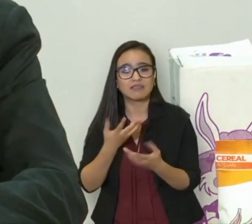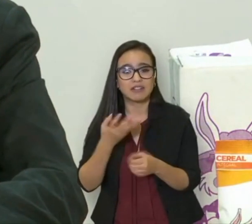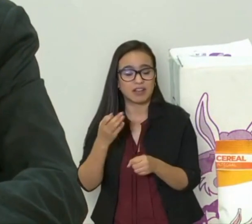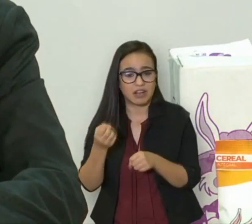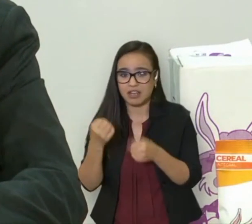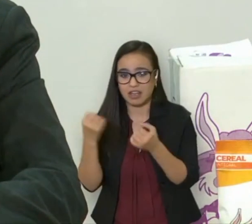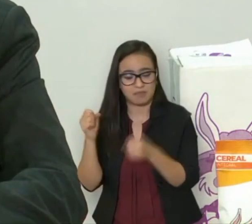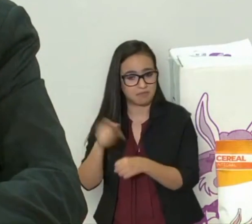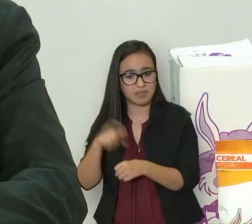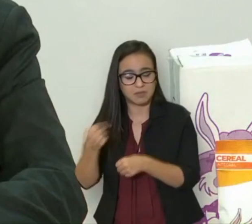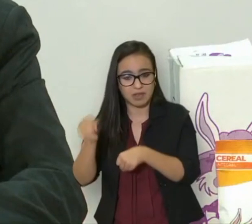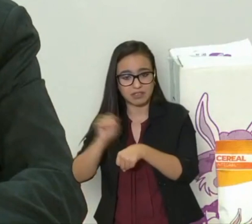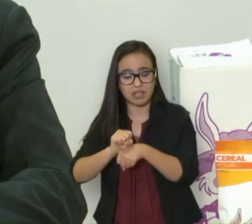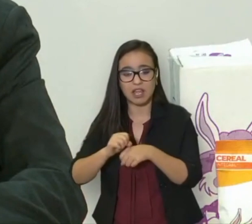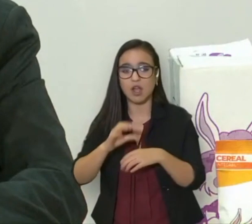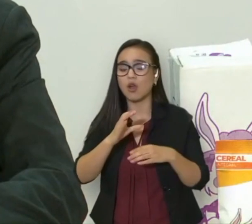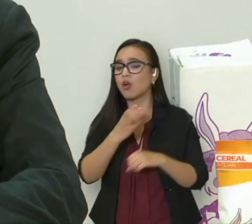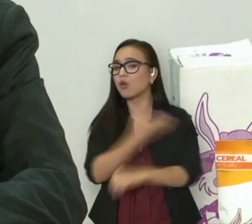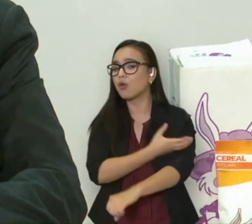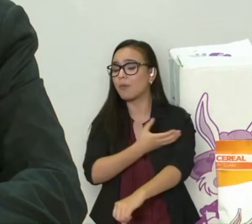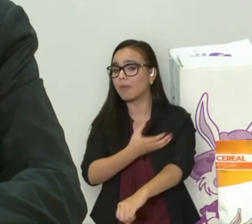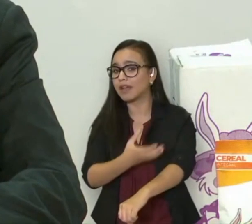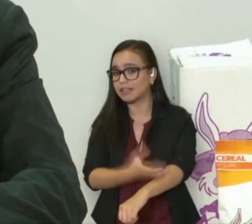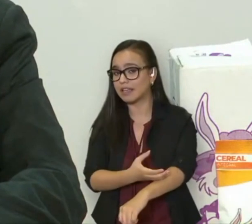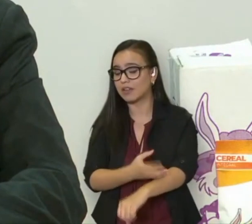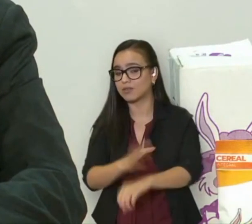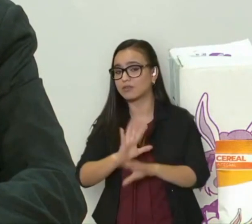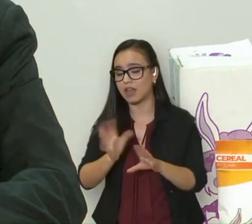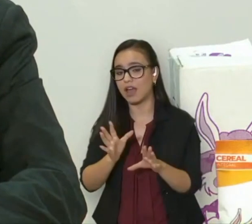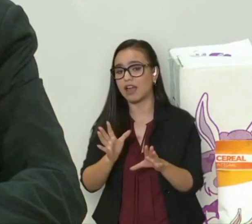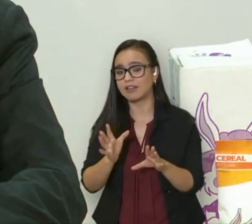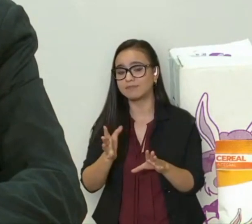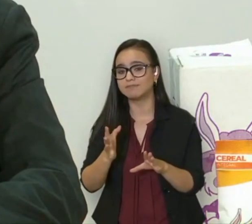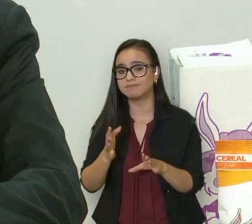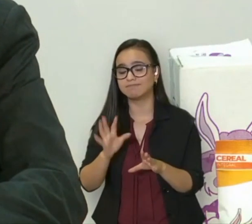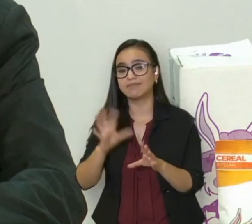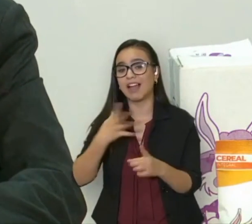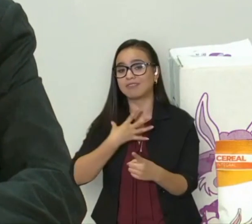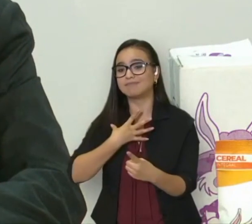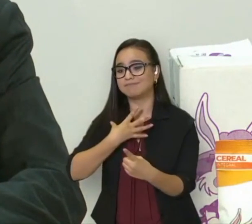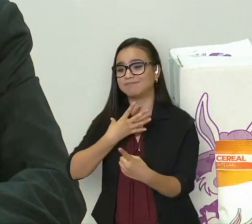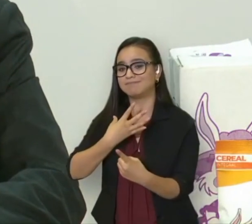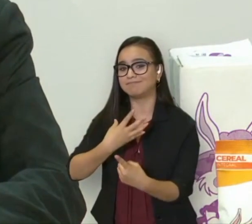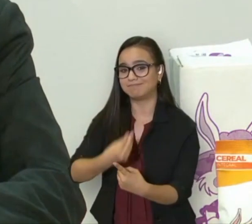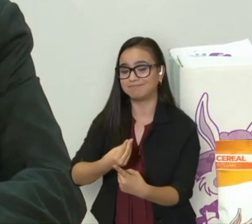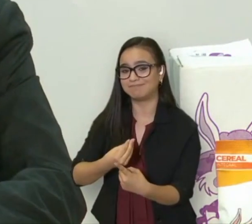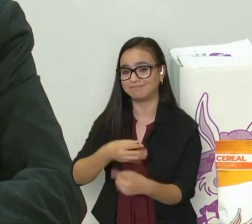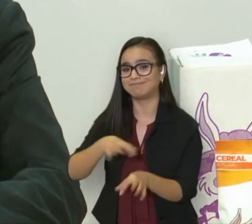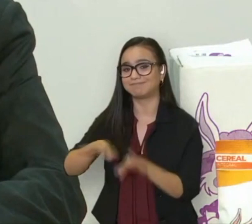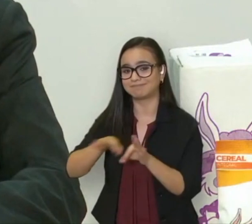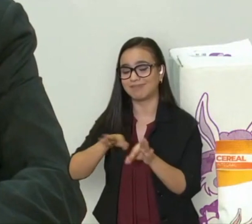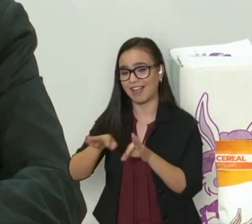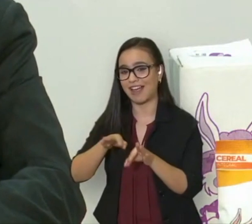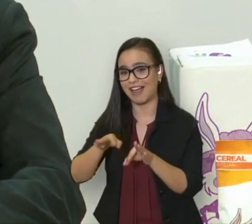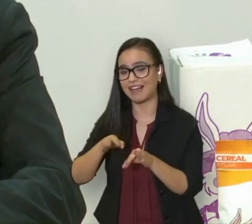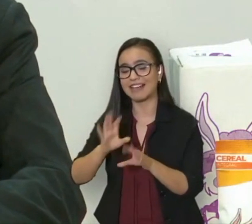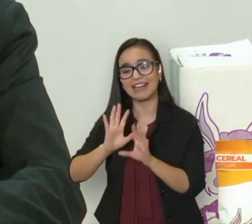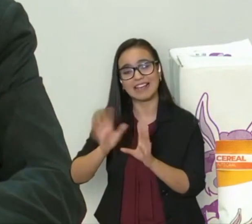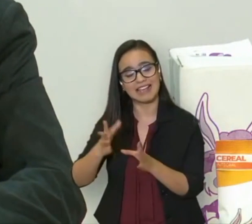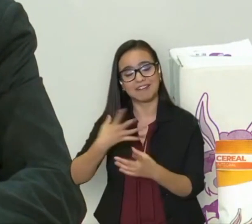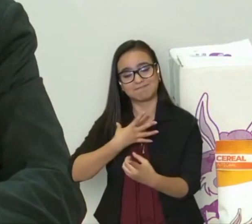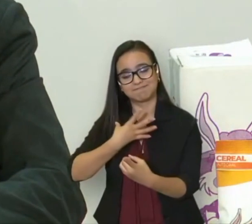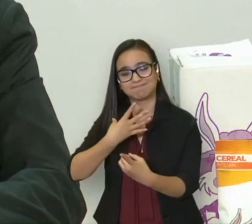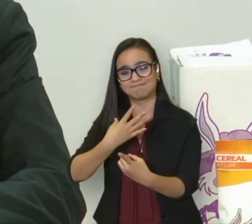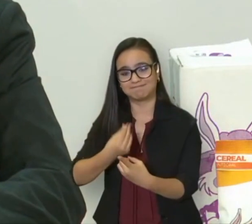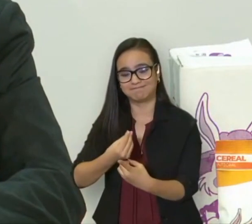compañeros del gabinete estatal tuvieron también ya algún contagio y bueno nadie está